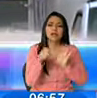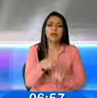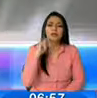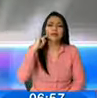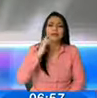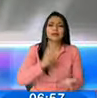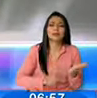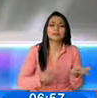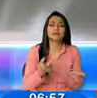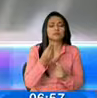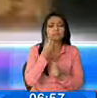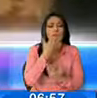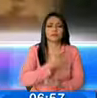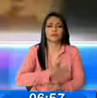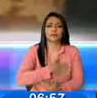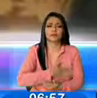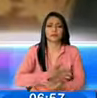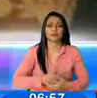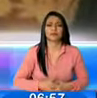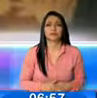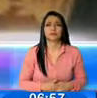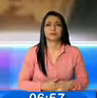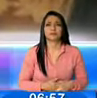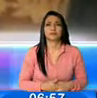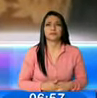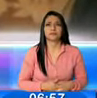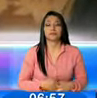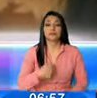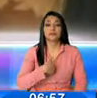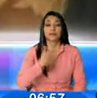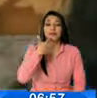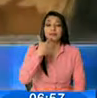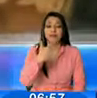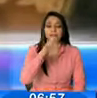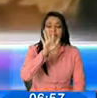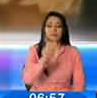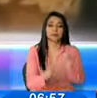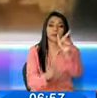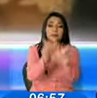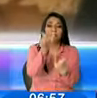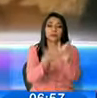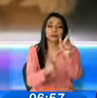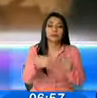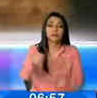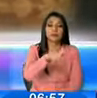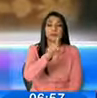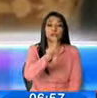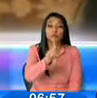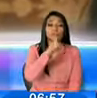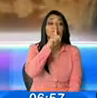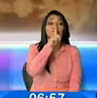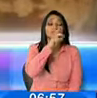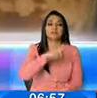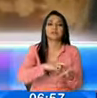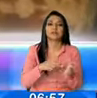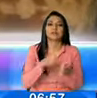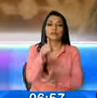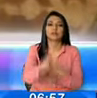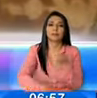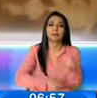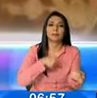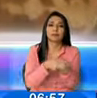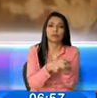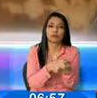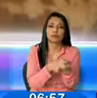lo hagan. Quiero decirles a todas aquellas personas que su silencio es cómplice, que piensen que no